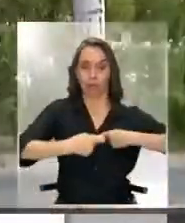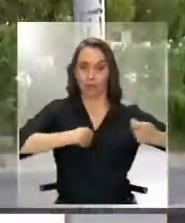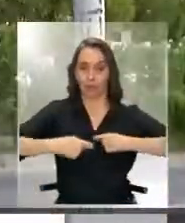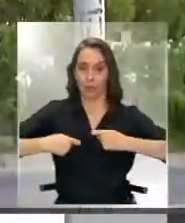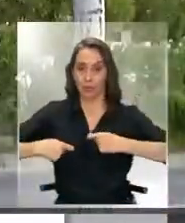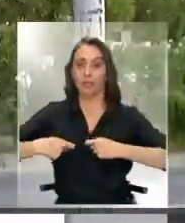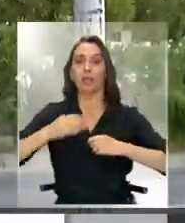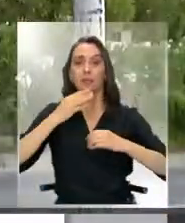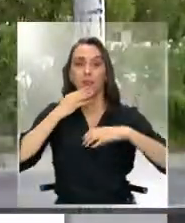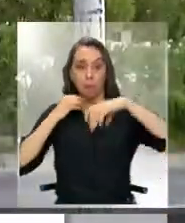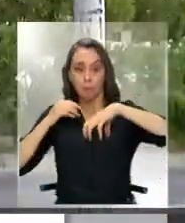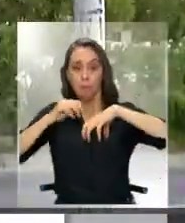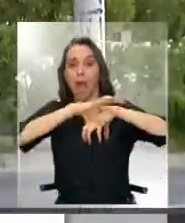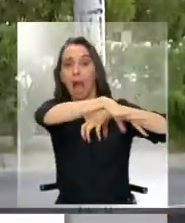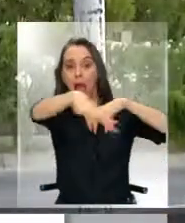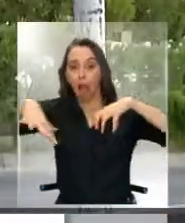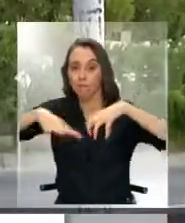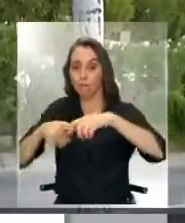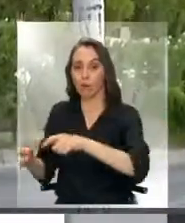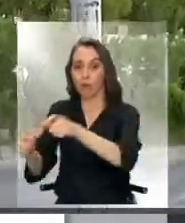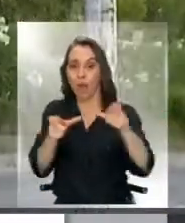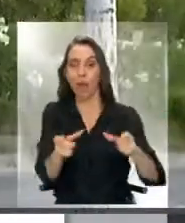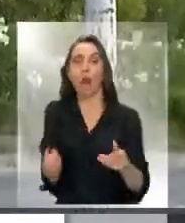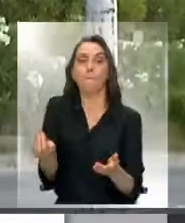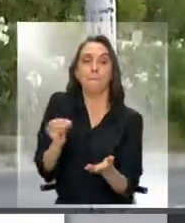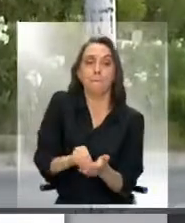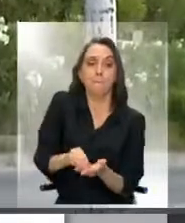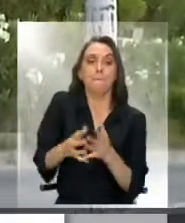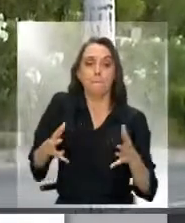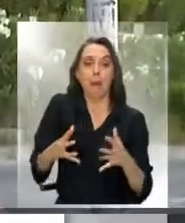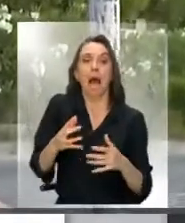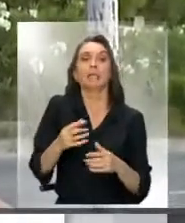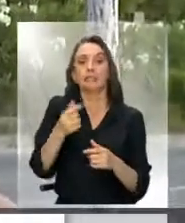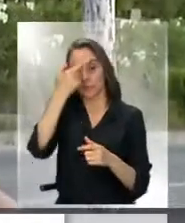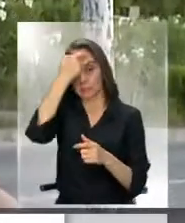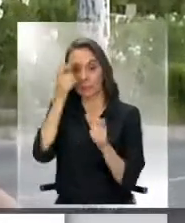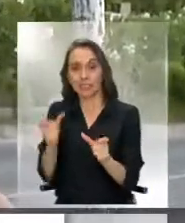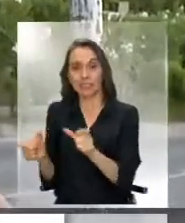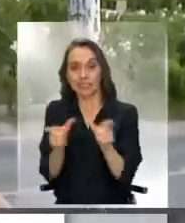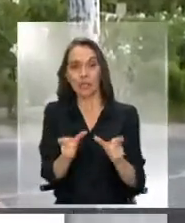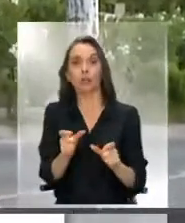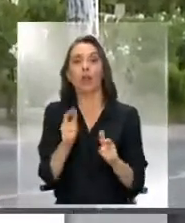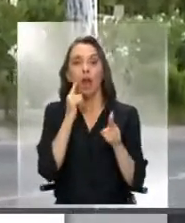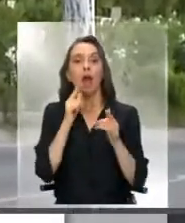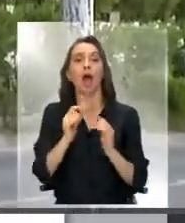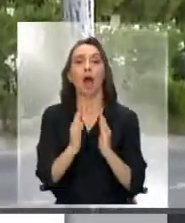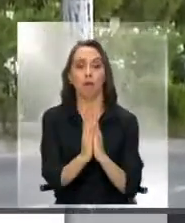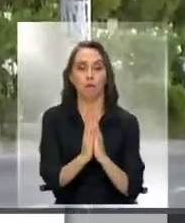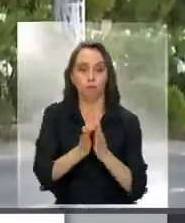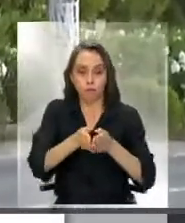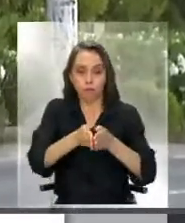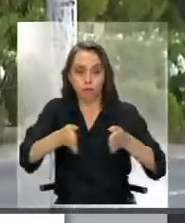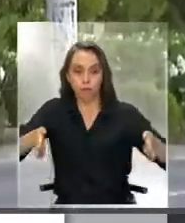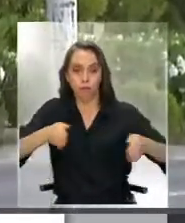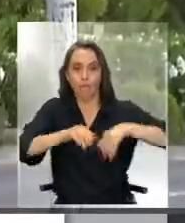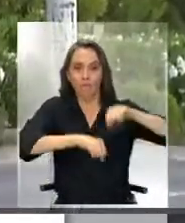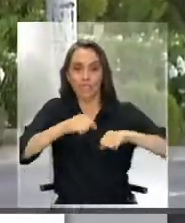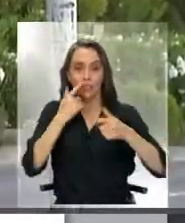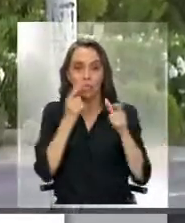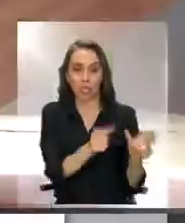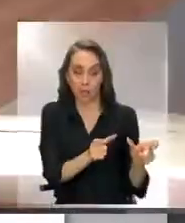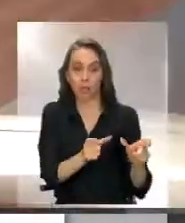en la periferia. Hay aumento de los guardias de seguridad. También custodian los bicicleteros, los estacionamientos. Tenemos medidas